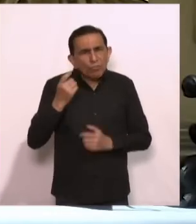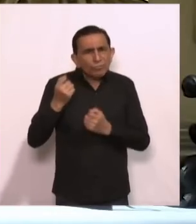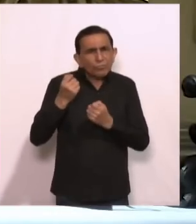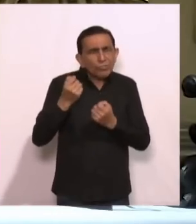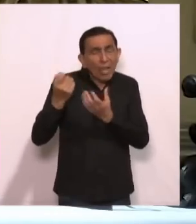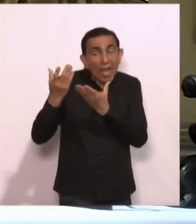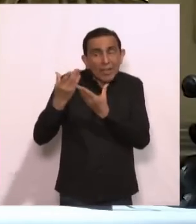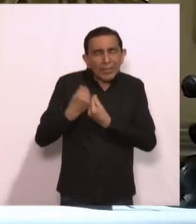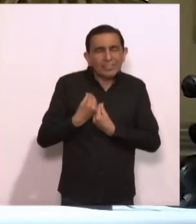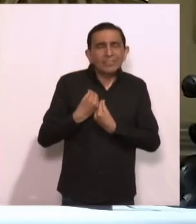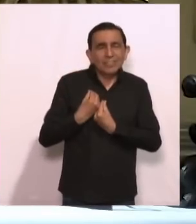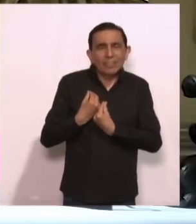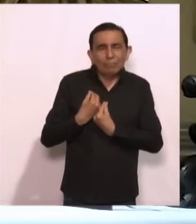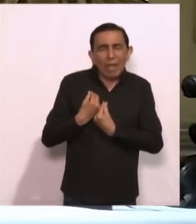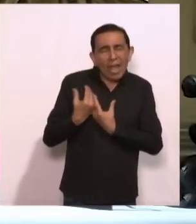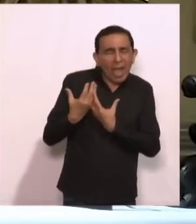su gloria.